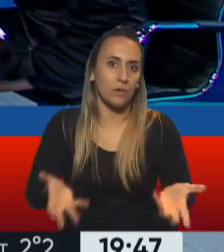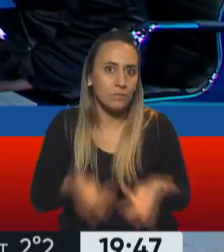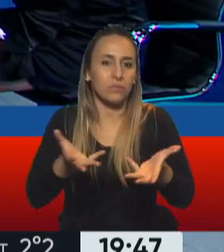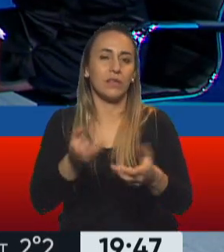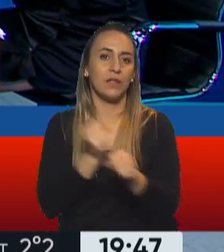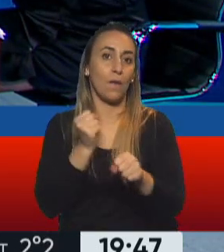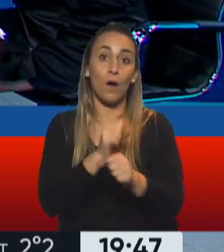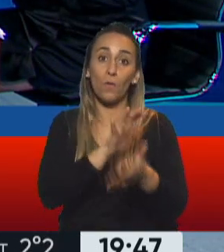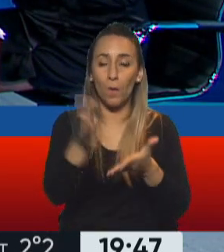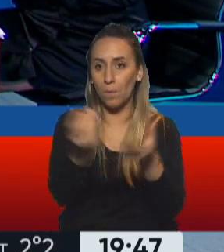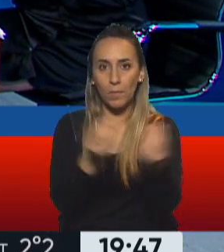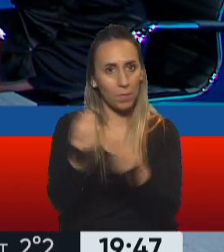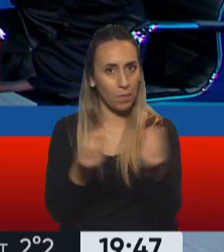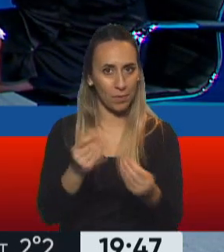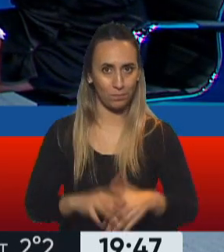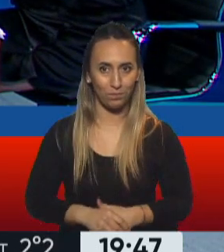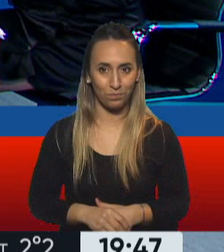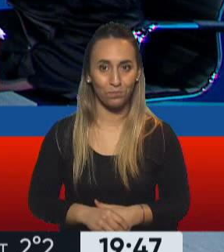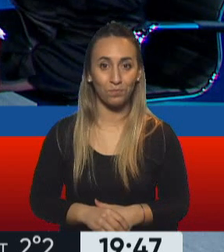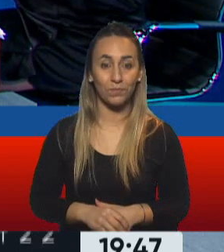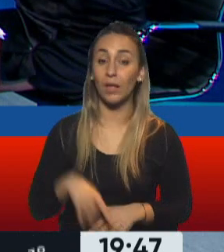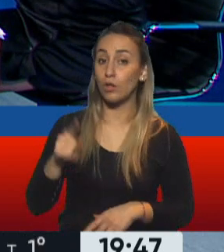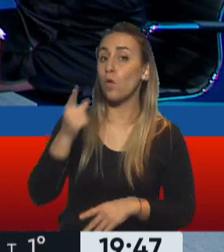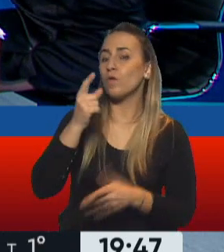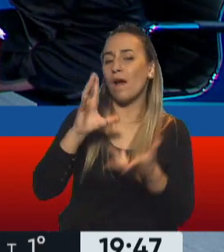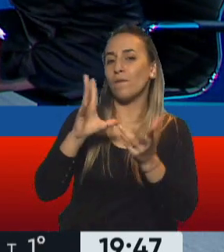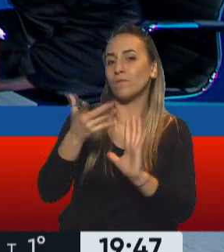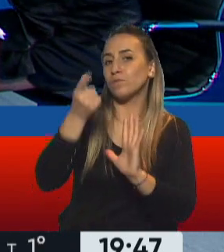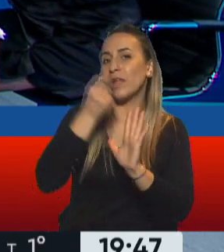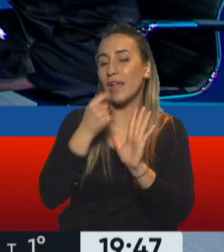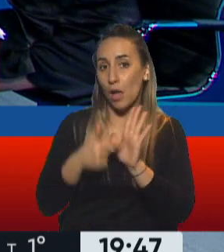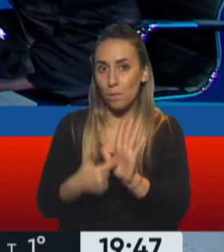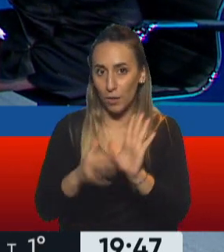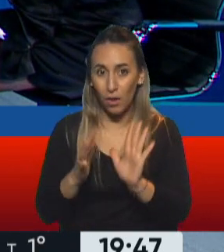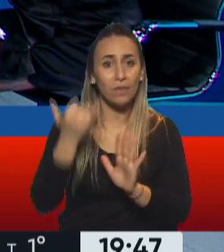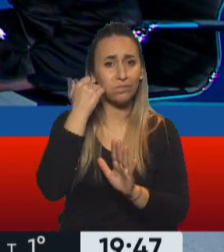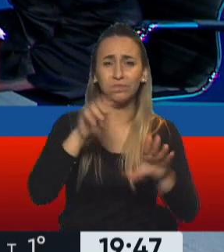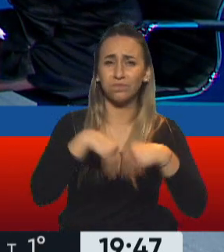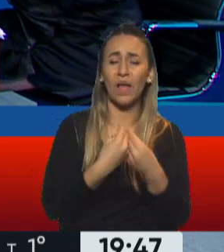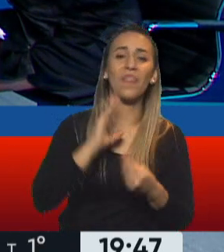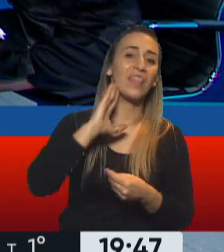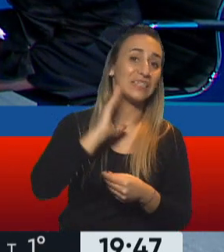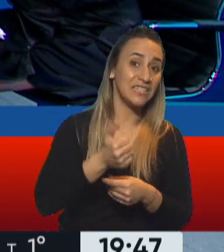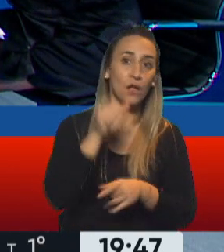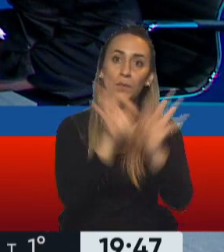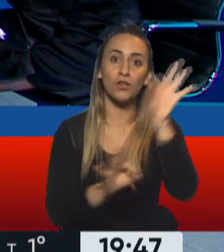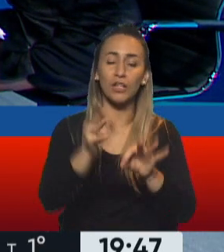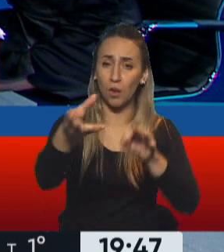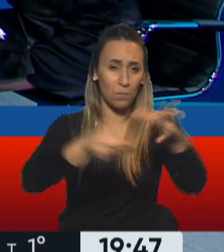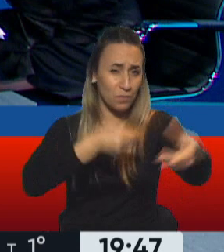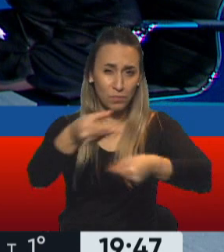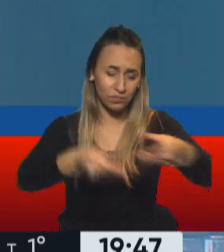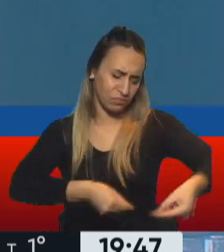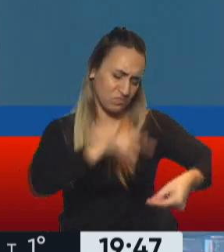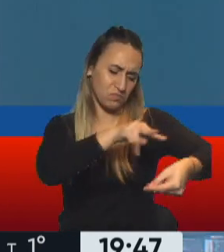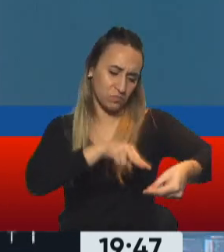este crédito este es un ejemplo son muchos hemos aprobado ya en el ministerio 16 proyectos por lo que mostraron proyectos de